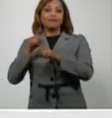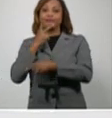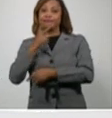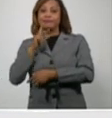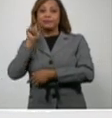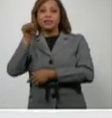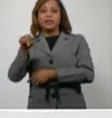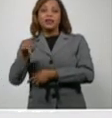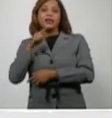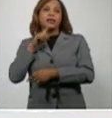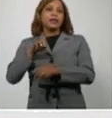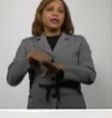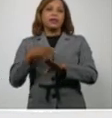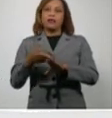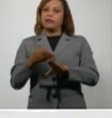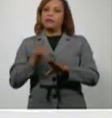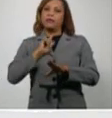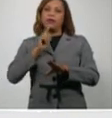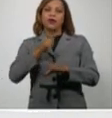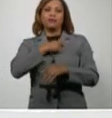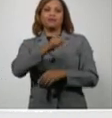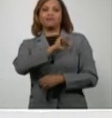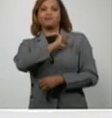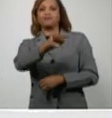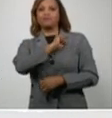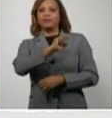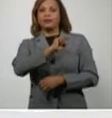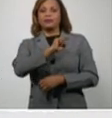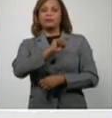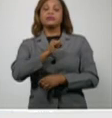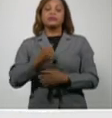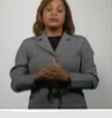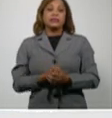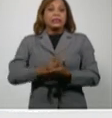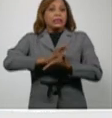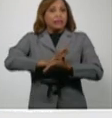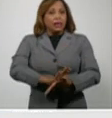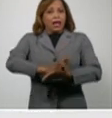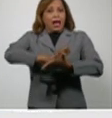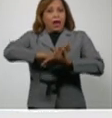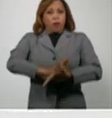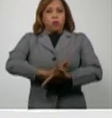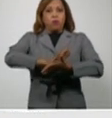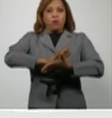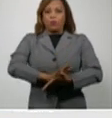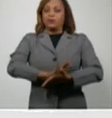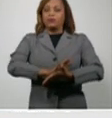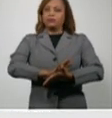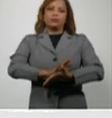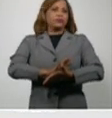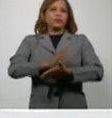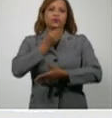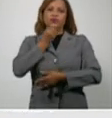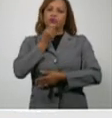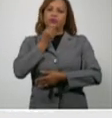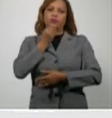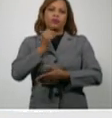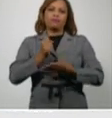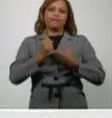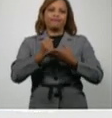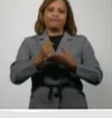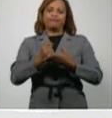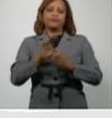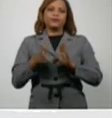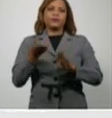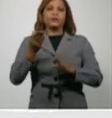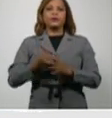hace una parada cardíaca que se trata de reanimar mediante las maniobras que están establecidas, pero